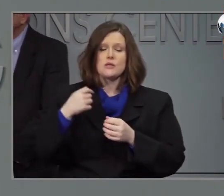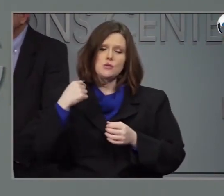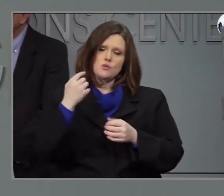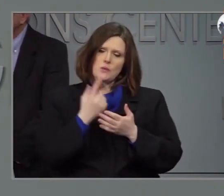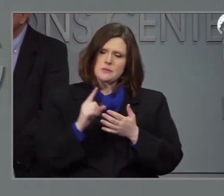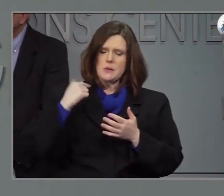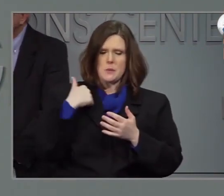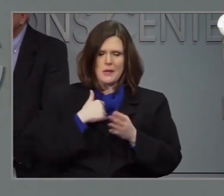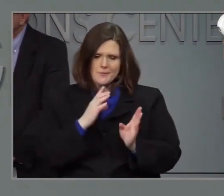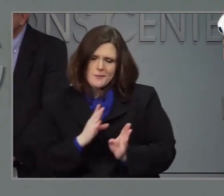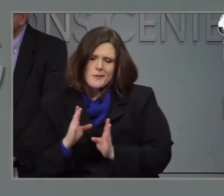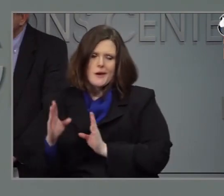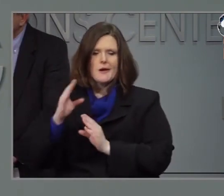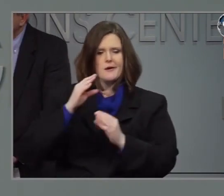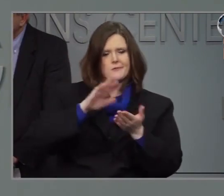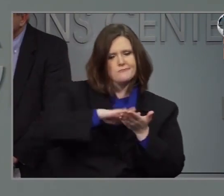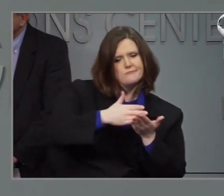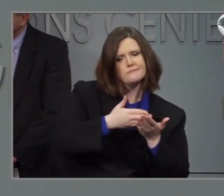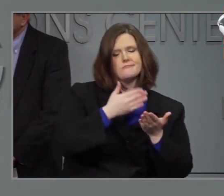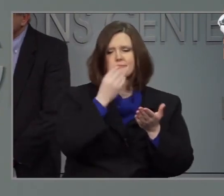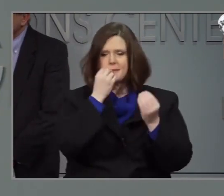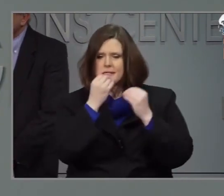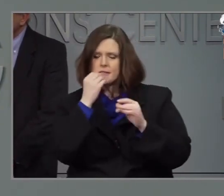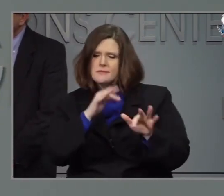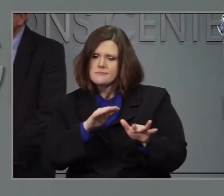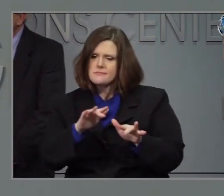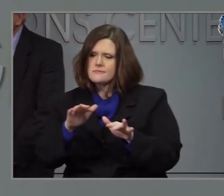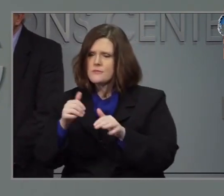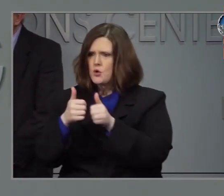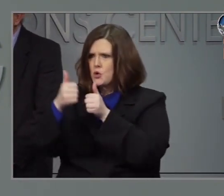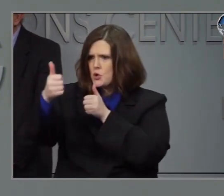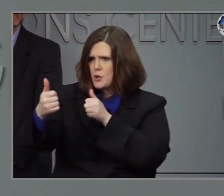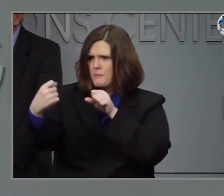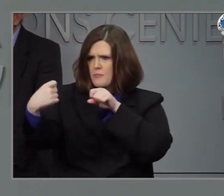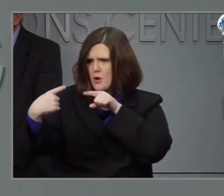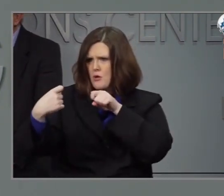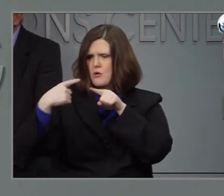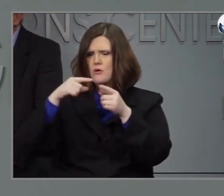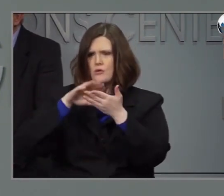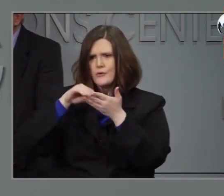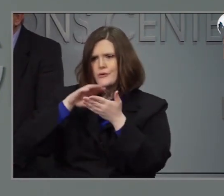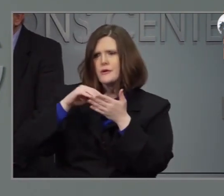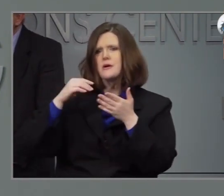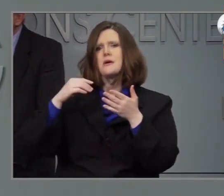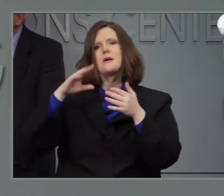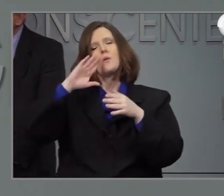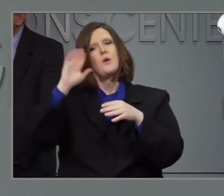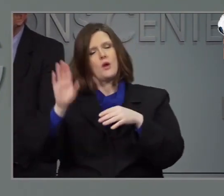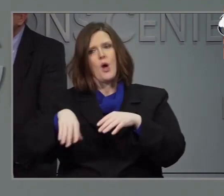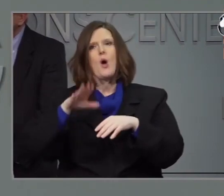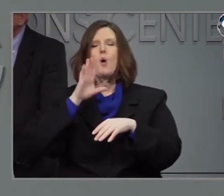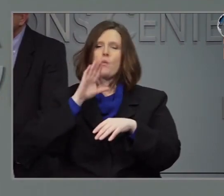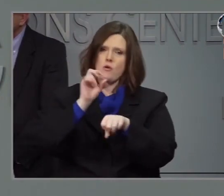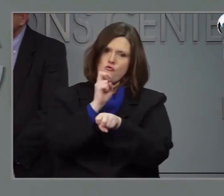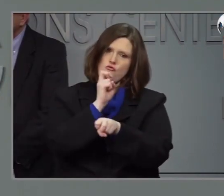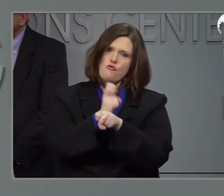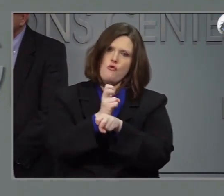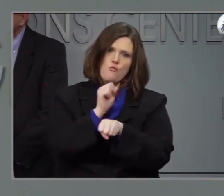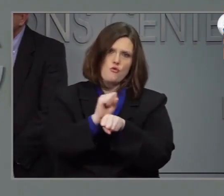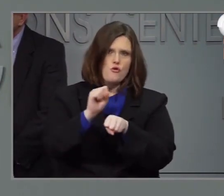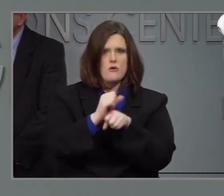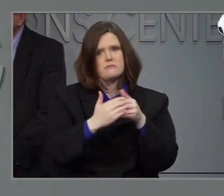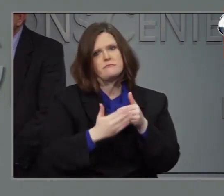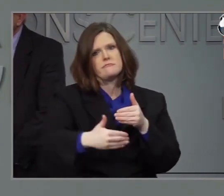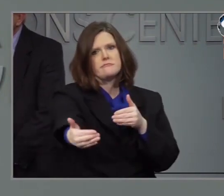alimentos y para el aprendizaje a distancia también comenzamos a prepararnos para el trabajo que viene ya